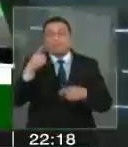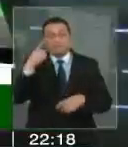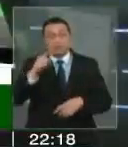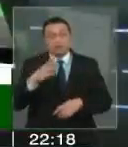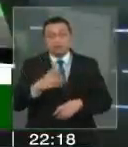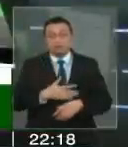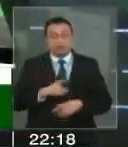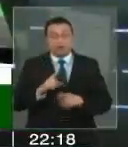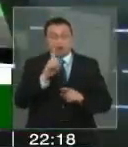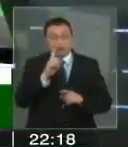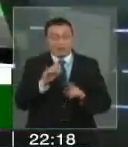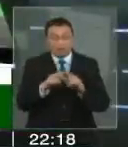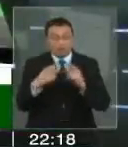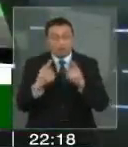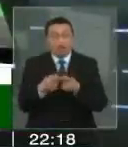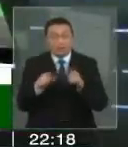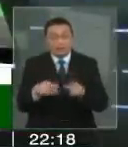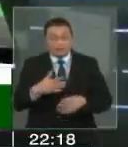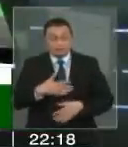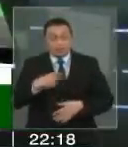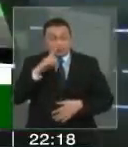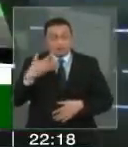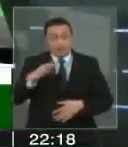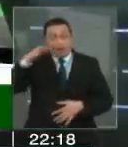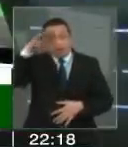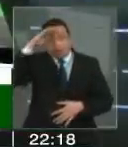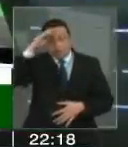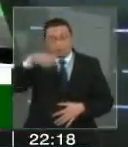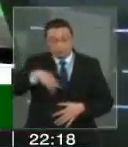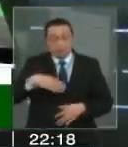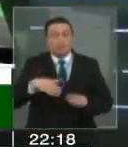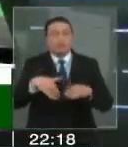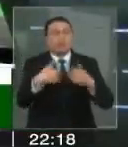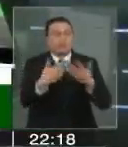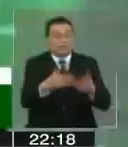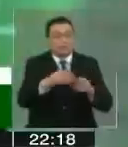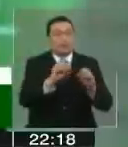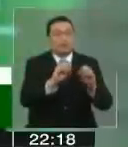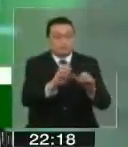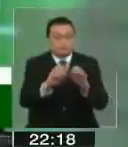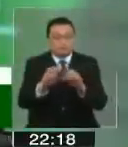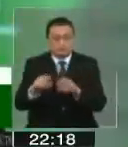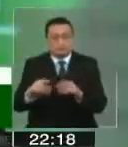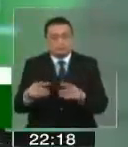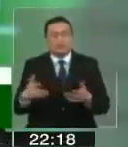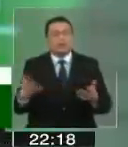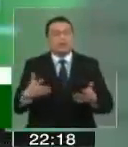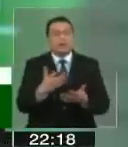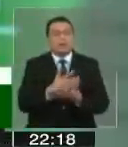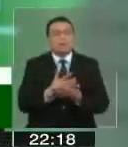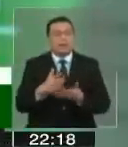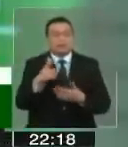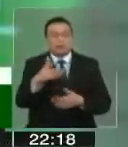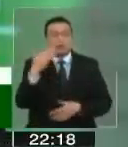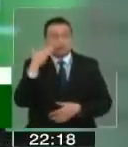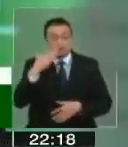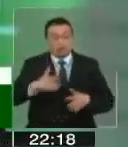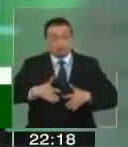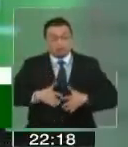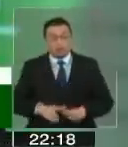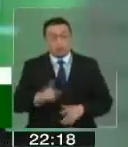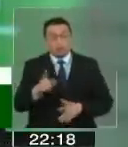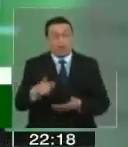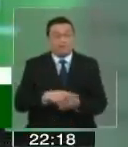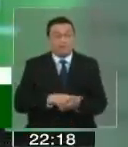tuve todo eso, entonces yo trato de transmitir un poco lo que aprendí, porque lo que sucede es que cuando un niño nace en una familia,